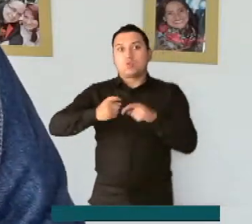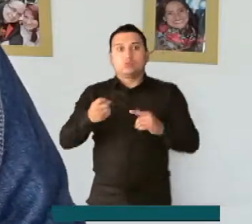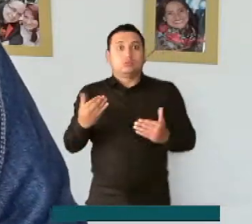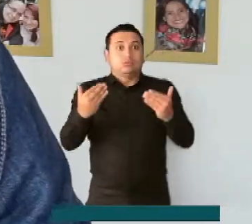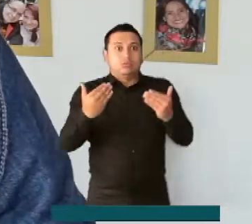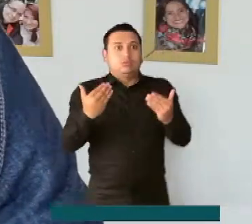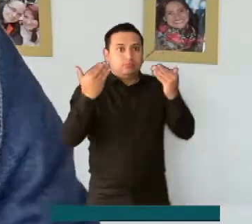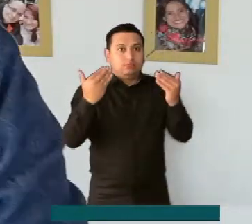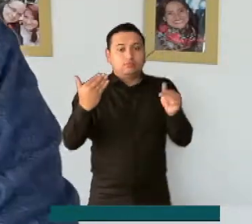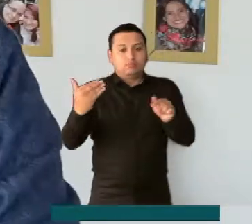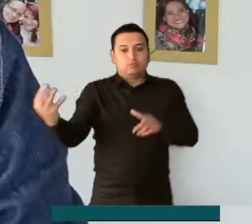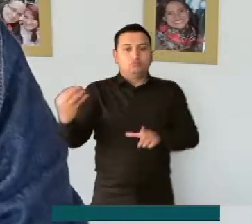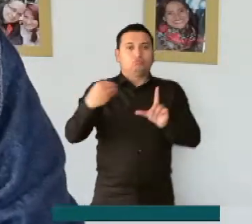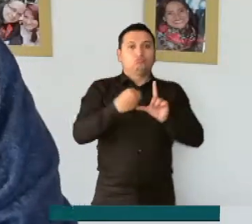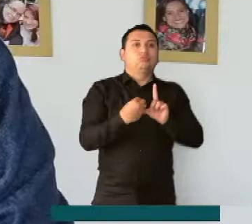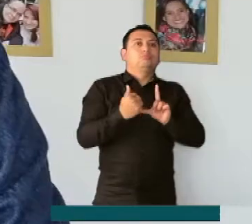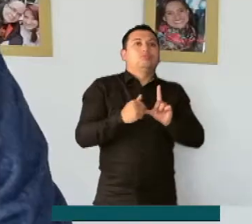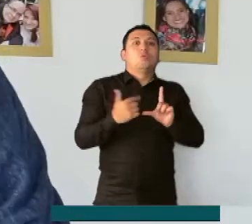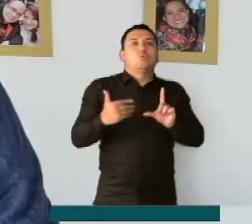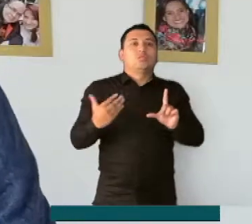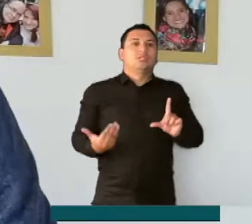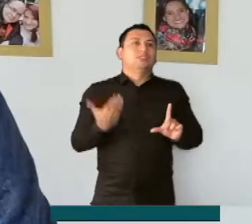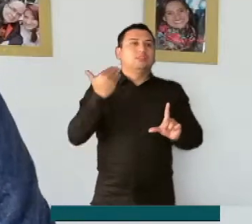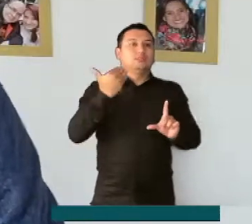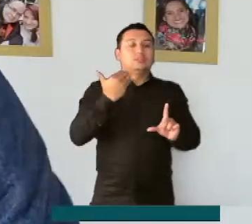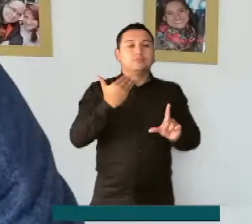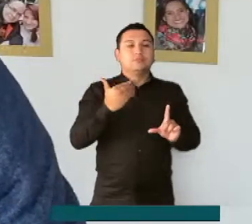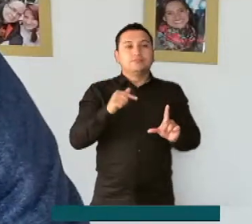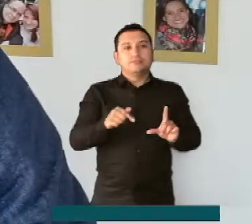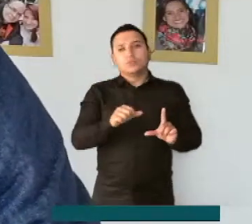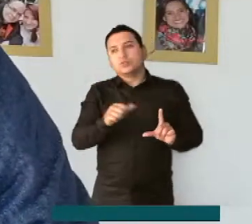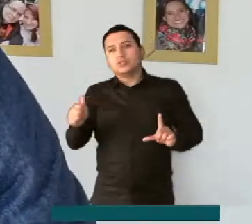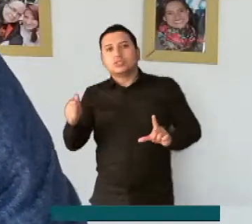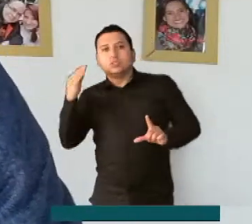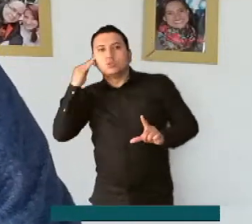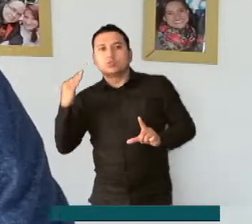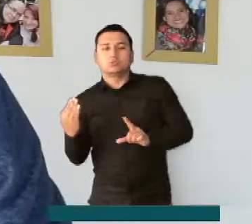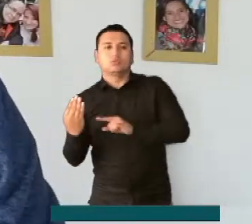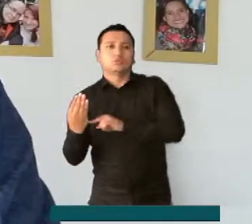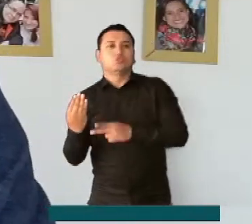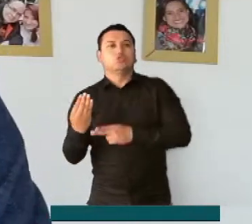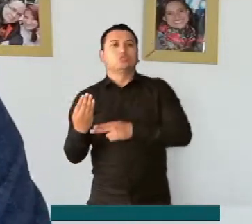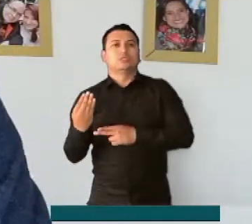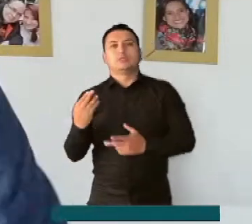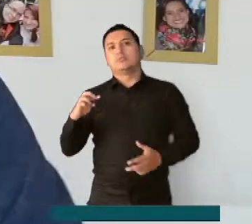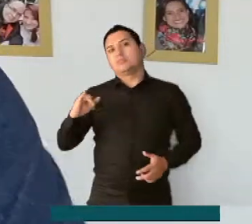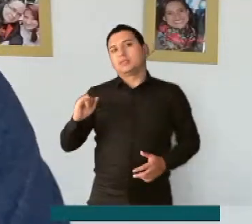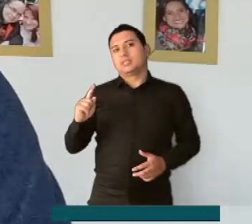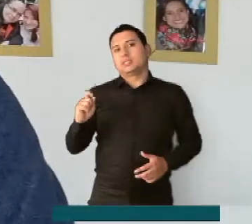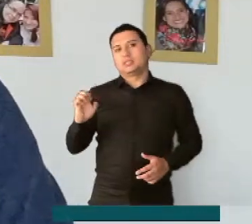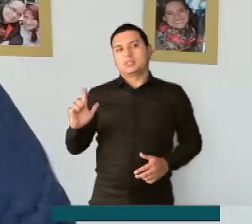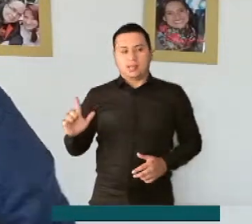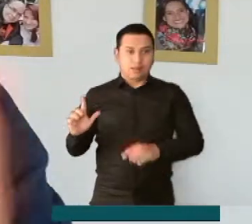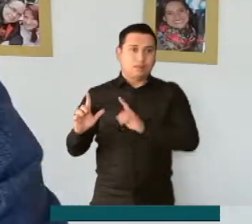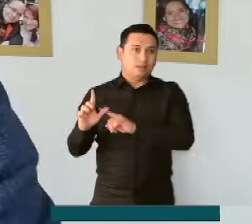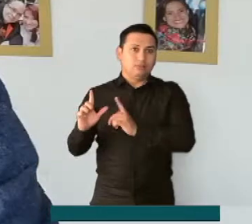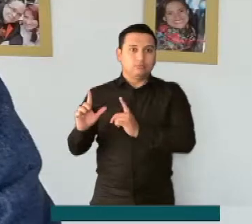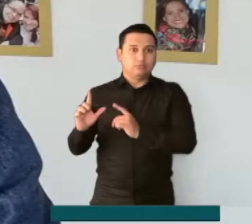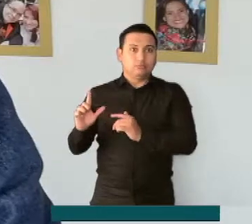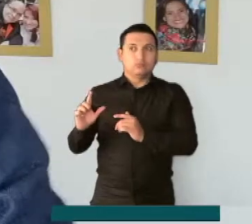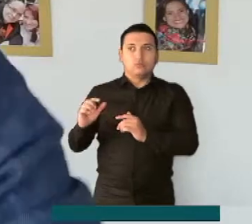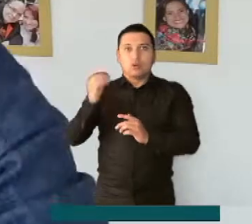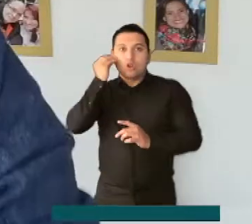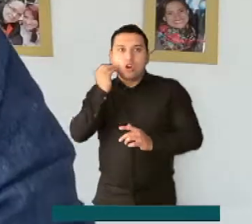mundo. Su entrada al mundo del hardware fue virtuosa, con una línea hermosísima de celulares llamada Pixel, y era cuestión de tiempo para que entrara